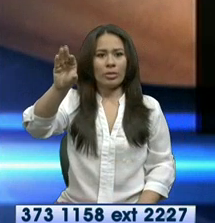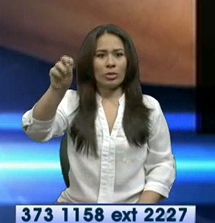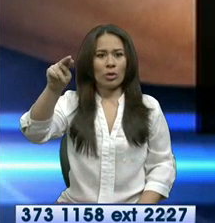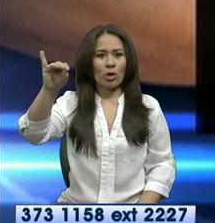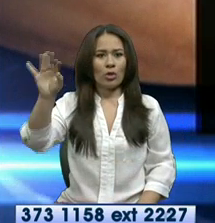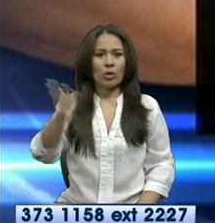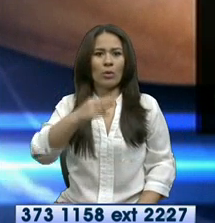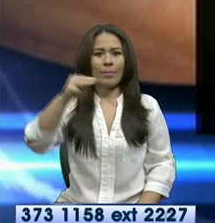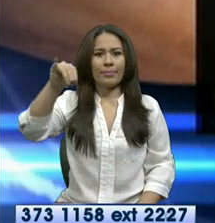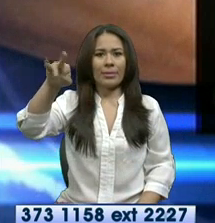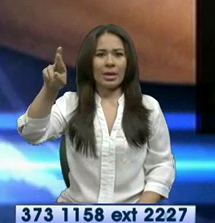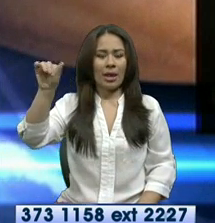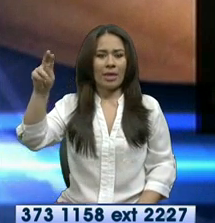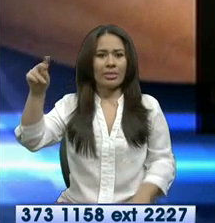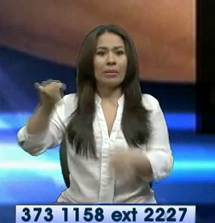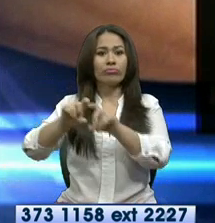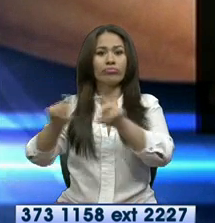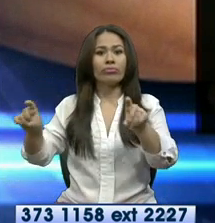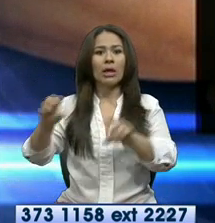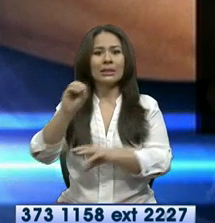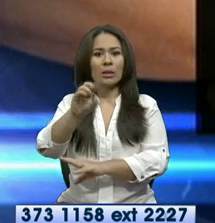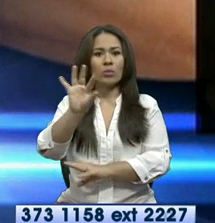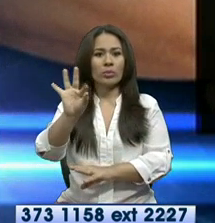098-54-19-282 o